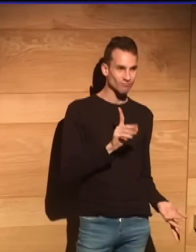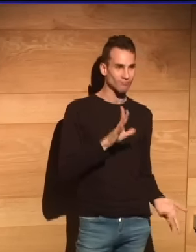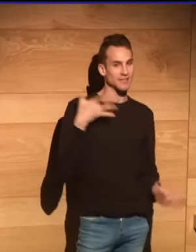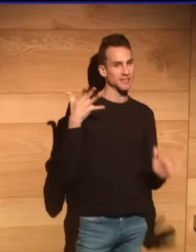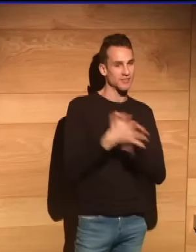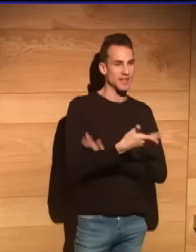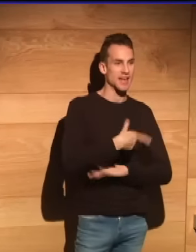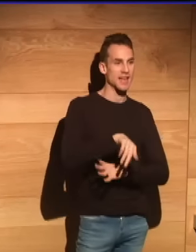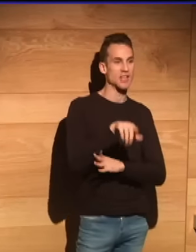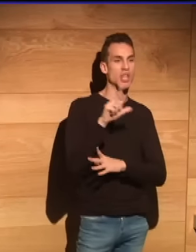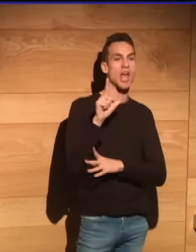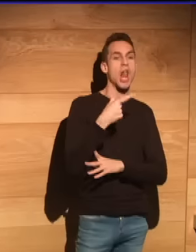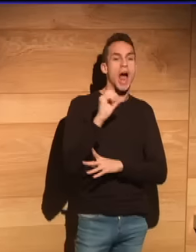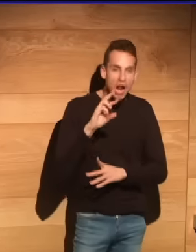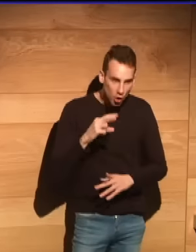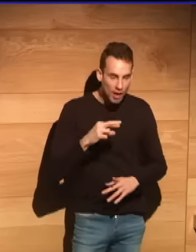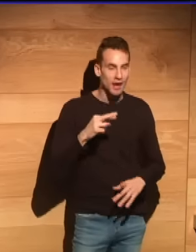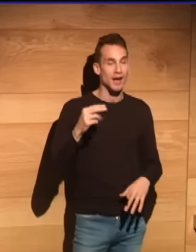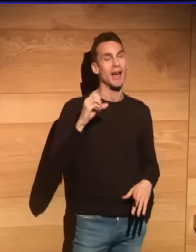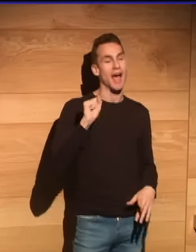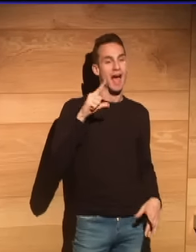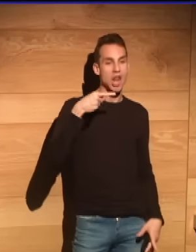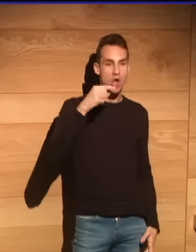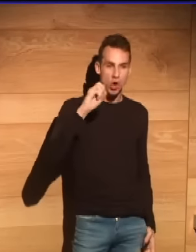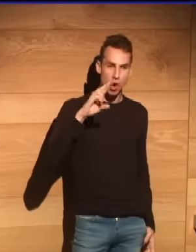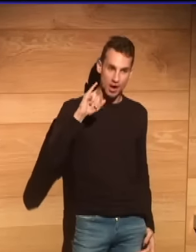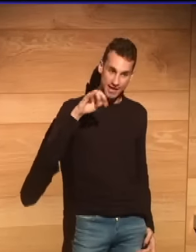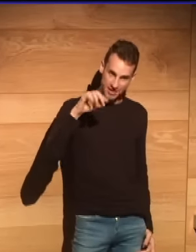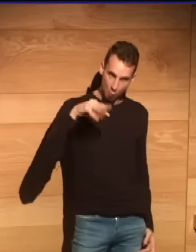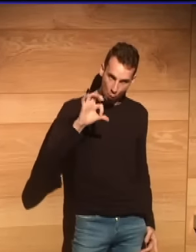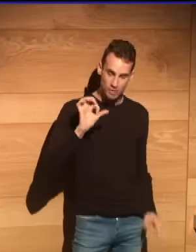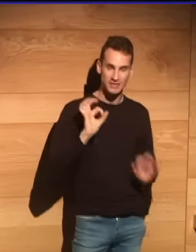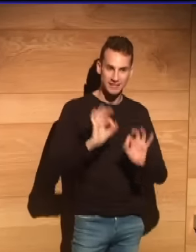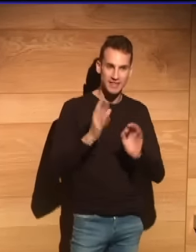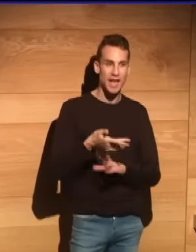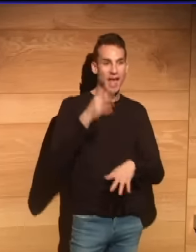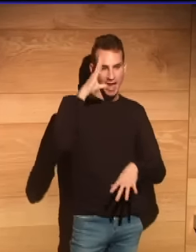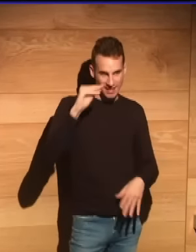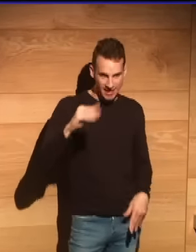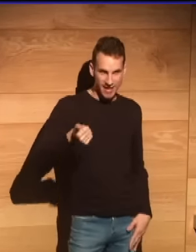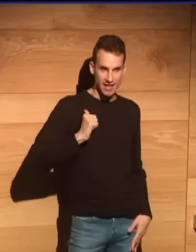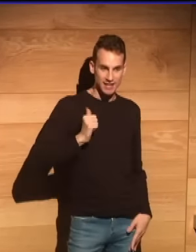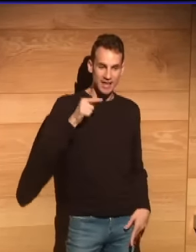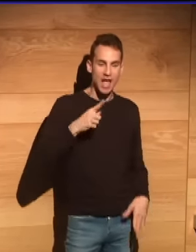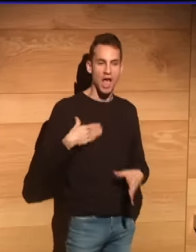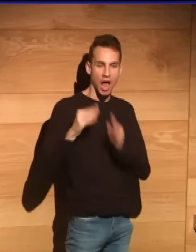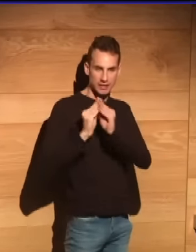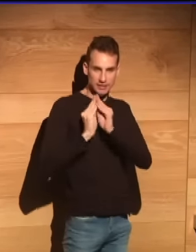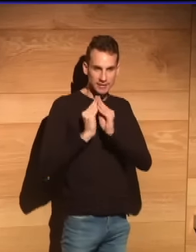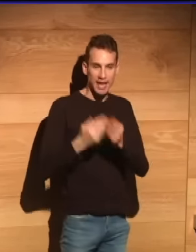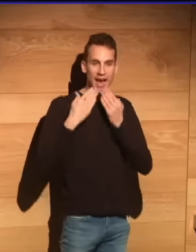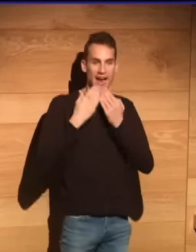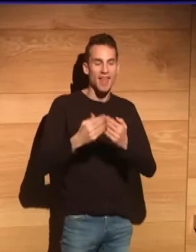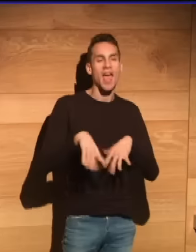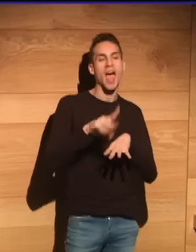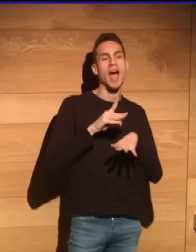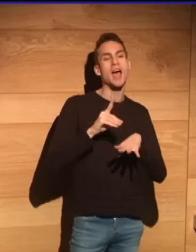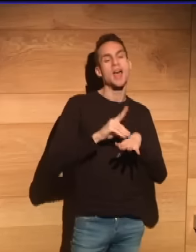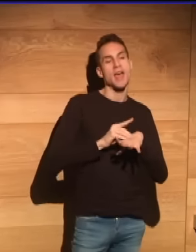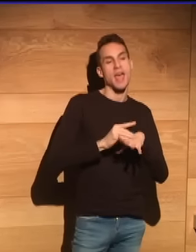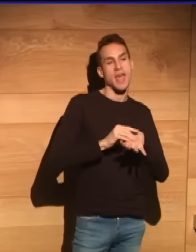artificial básicamente se basan en machine learning, es decir, que se entrenan con datos históricos, y a partir de esos datos históricos